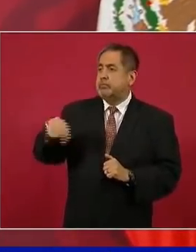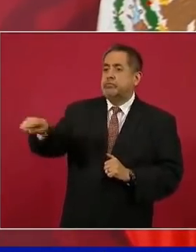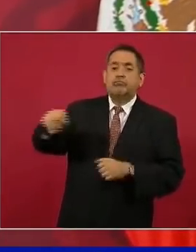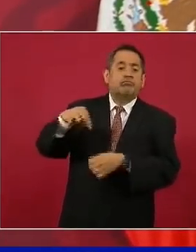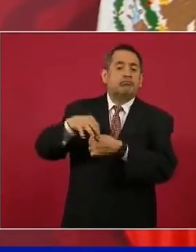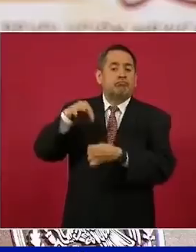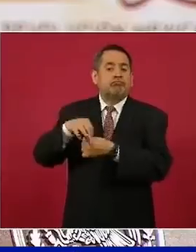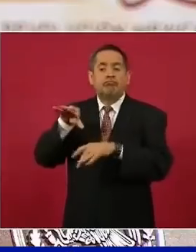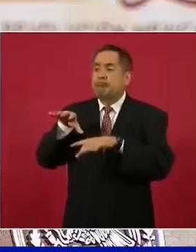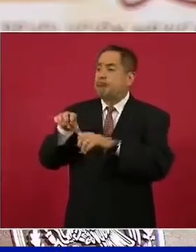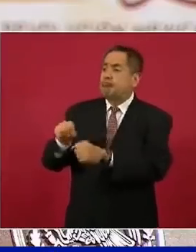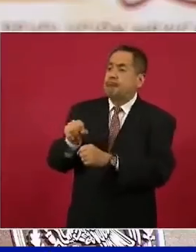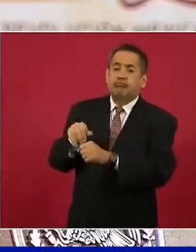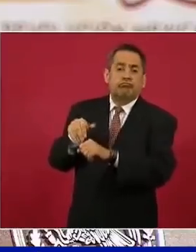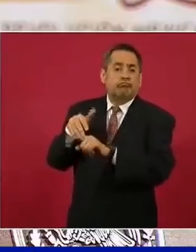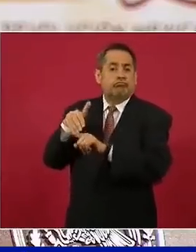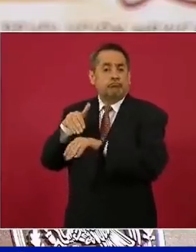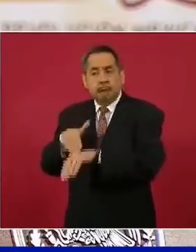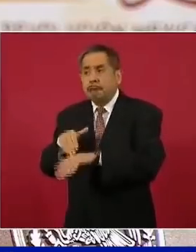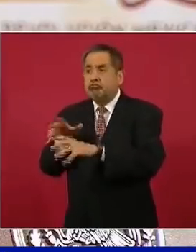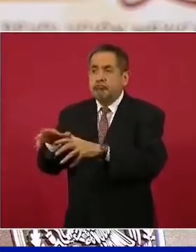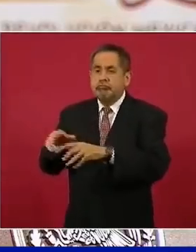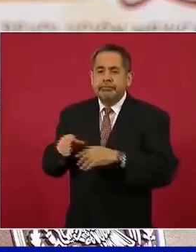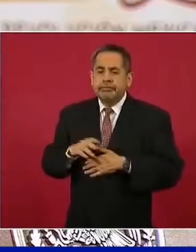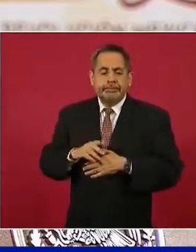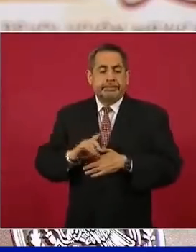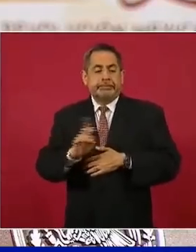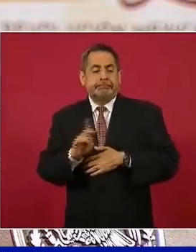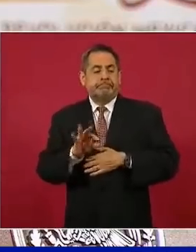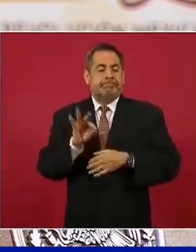populares o a dirigentes